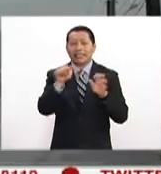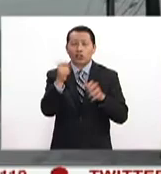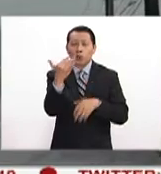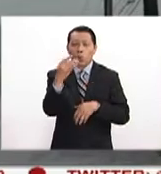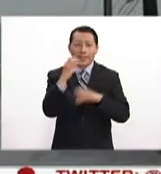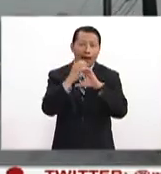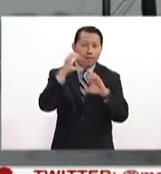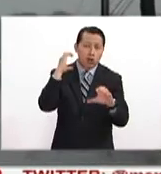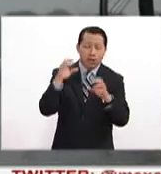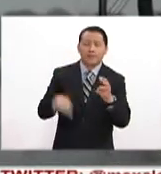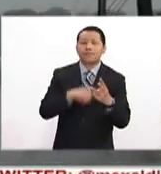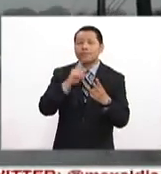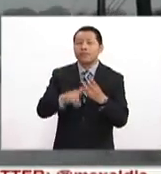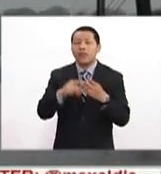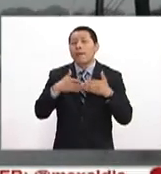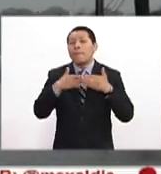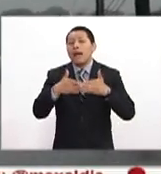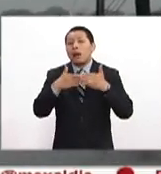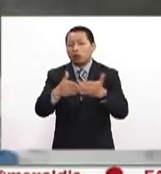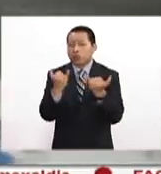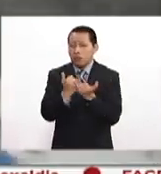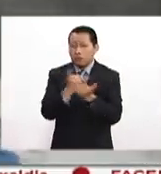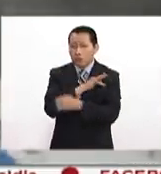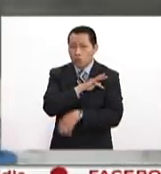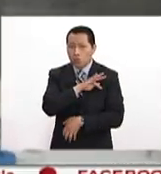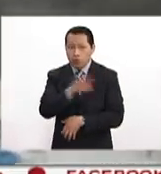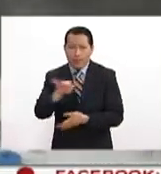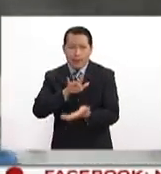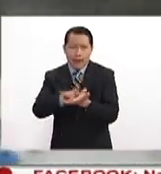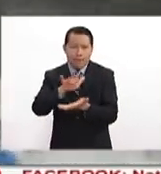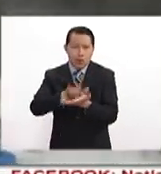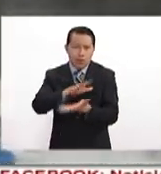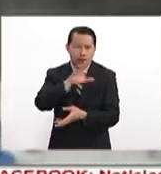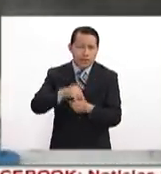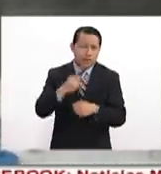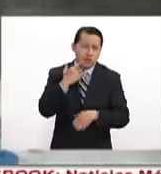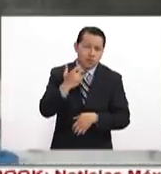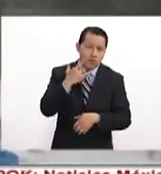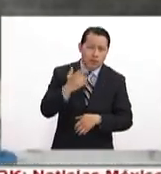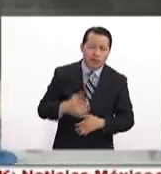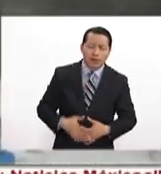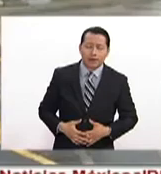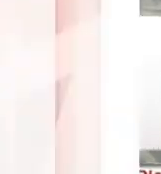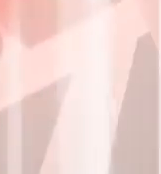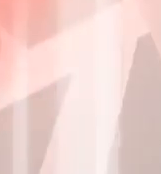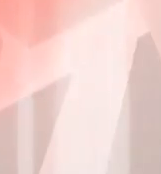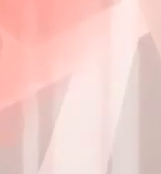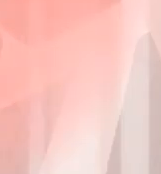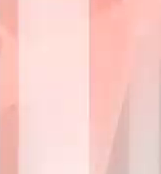y 150 barcos a la espera para apoyar los esfuerzos de respuesta.